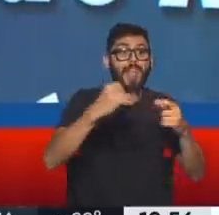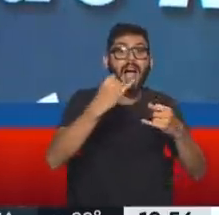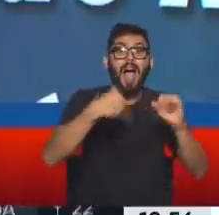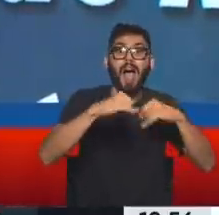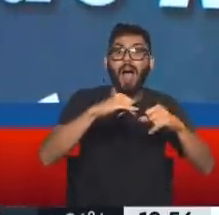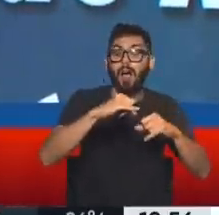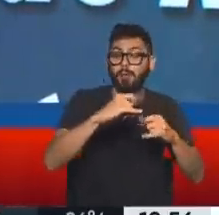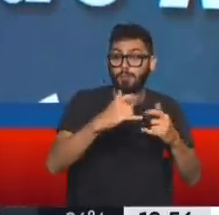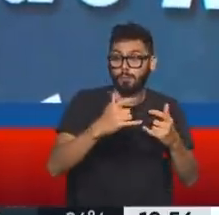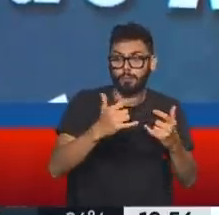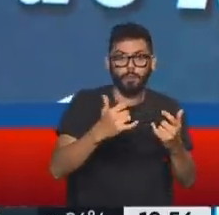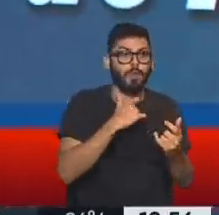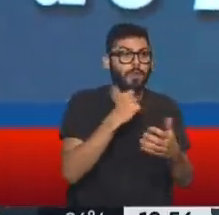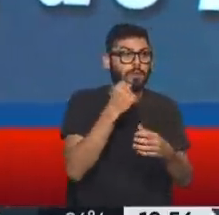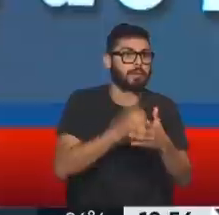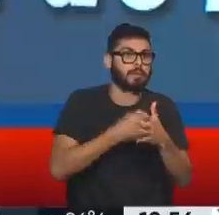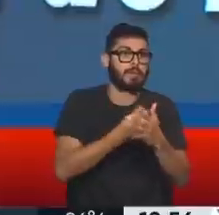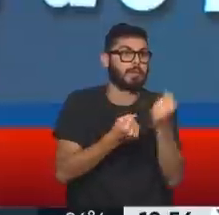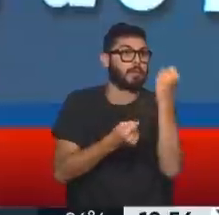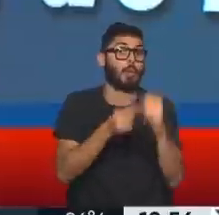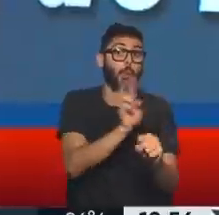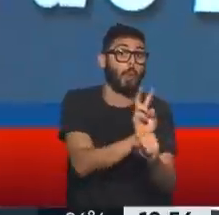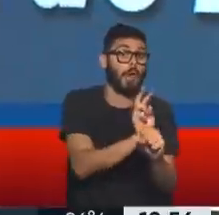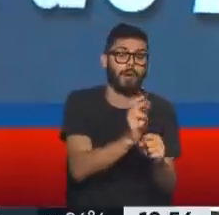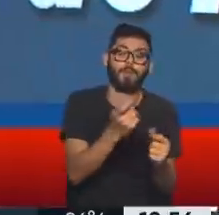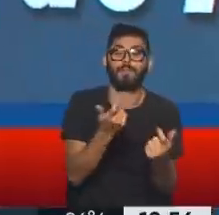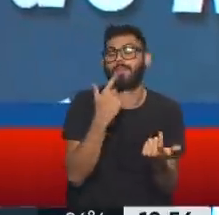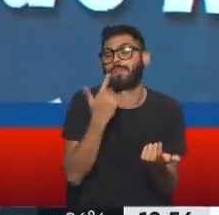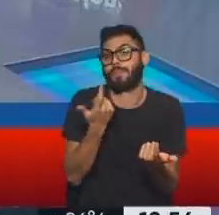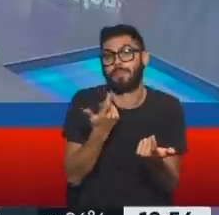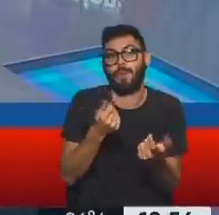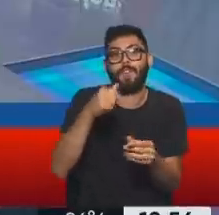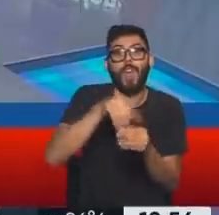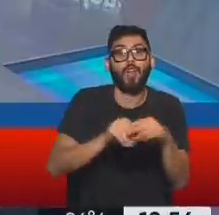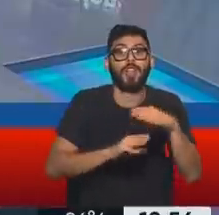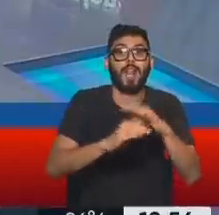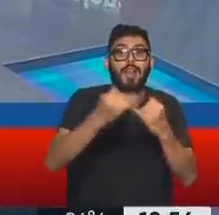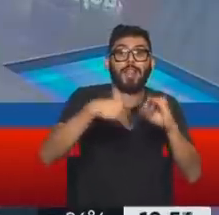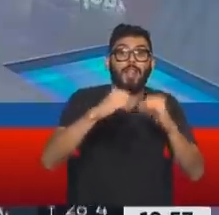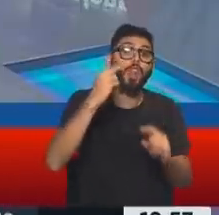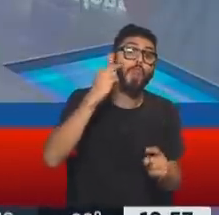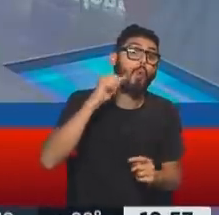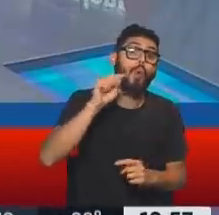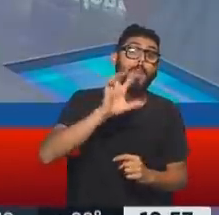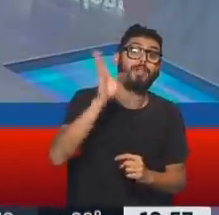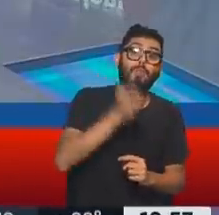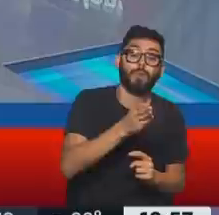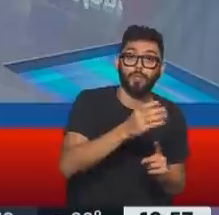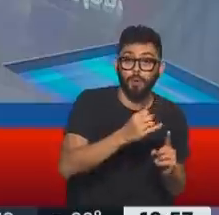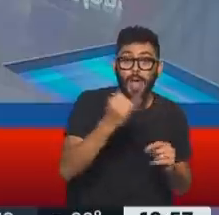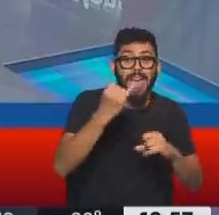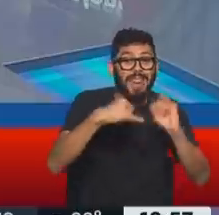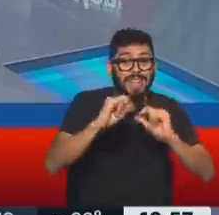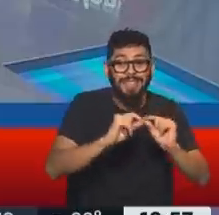efecto en su moneda y en los mercados que tienen que ver con mano la típica no la suba interés del banco central de rusia del 9,5 por ciento pero fíjate hasta